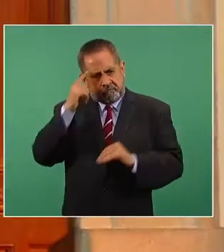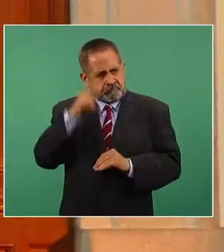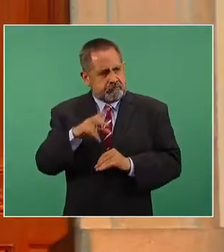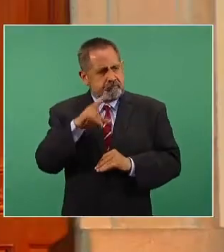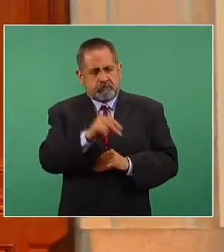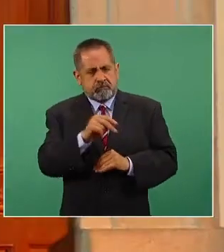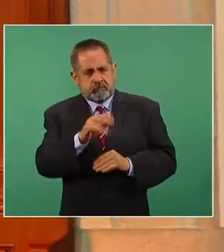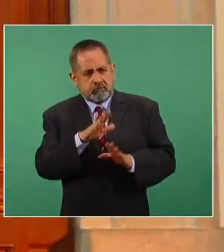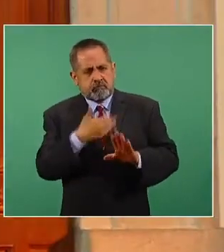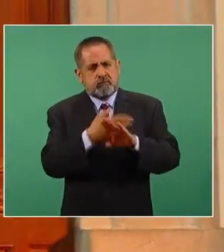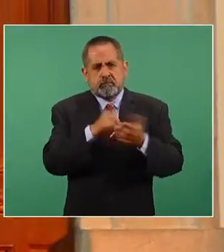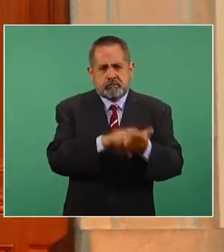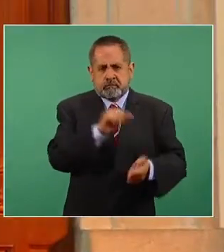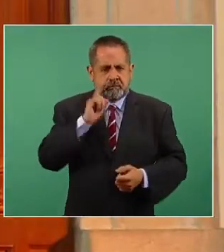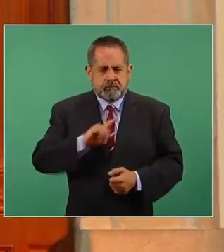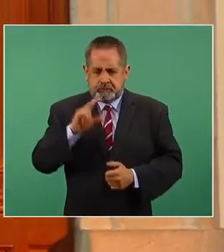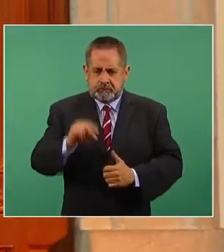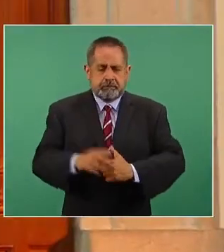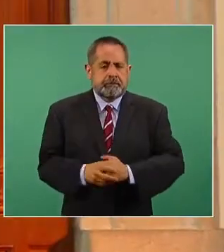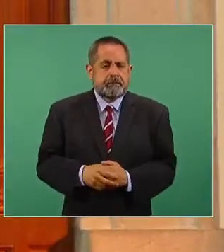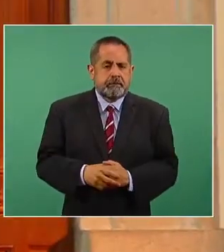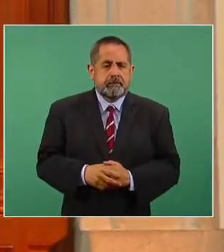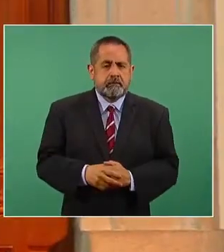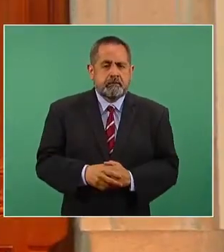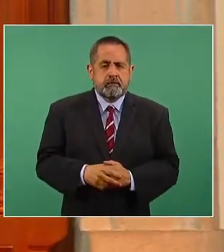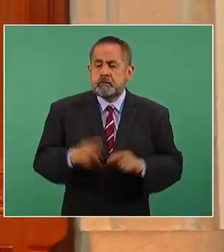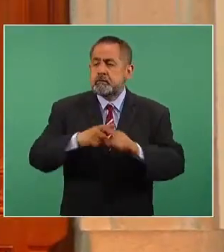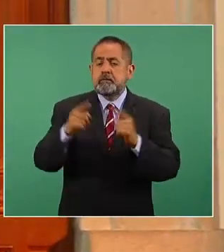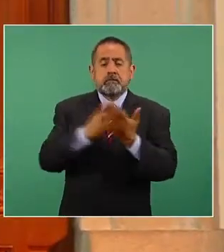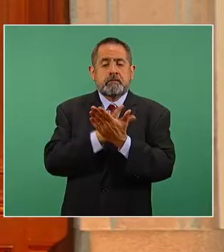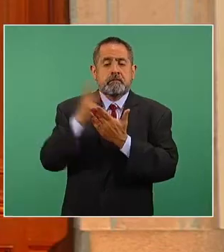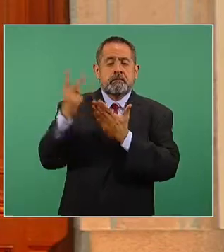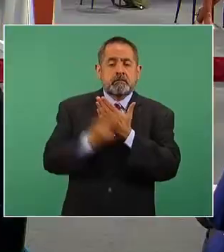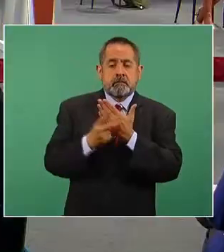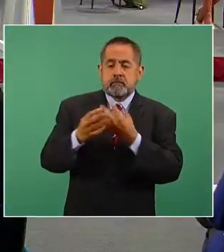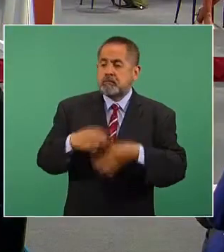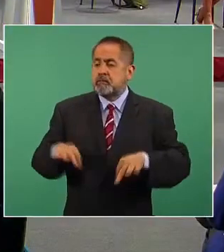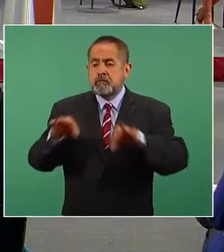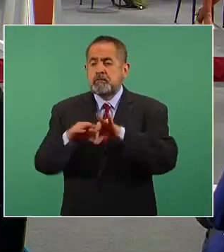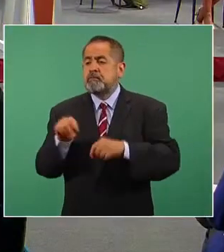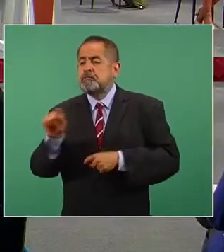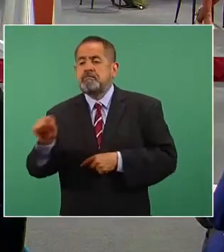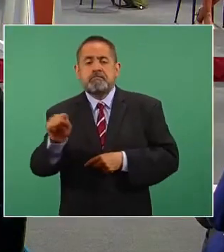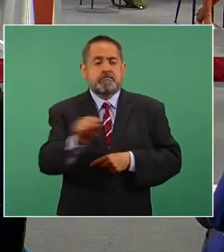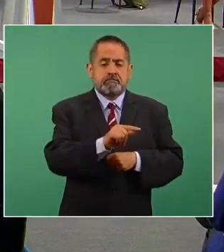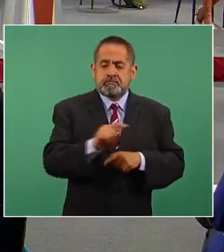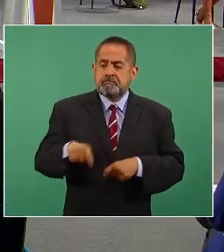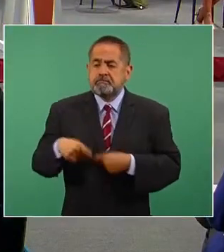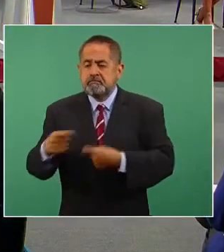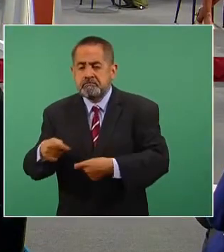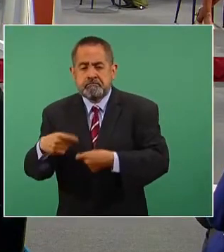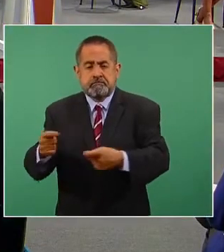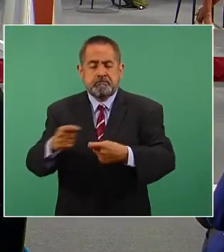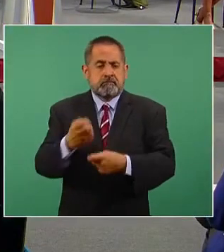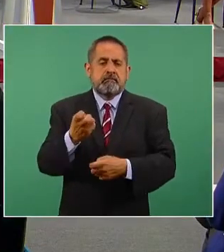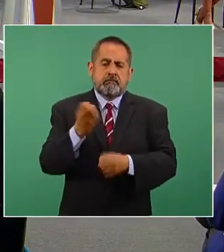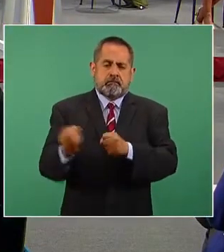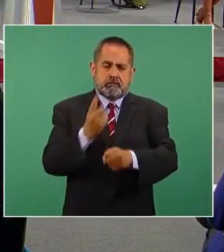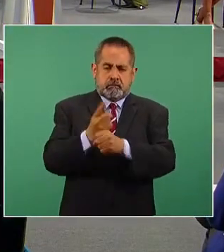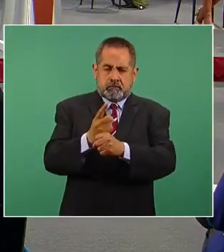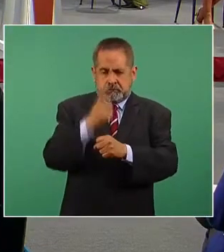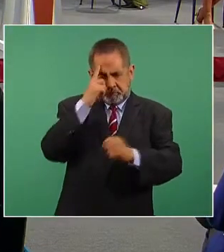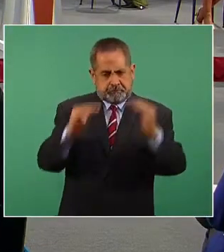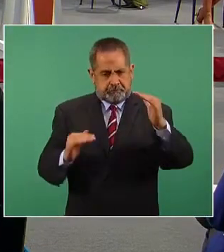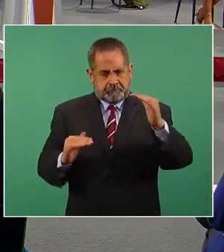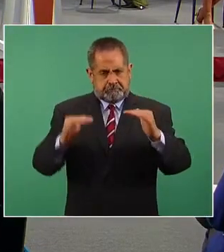las mujeres. Los programas prioritarios son sin duda una oportunidad para acortar esas